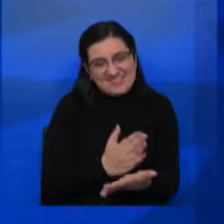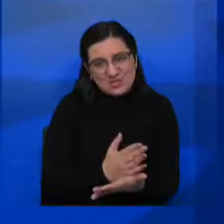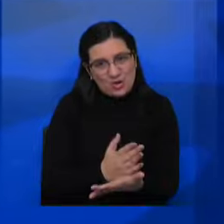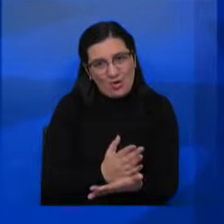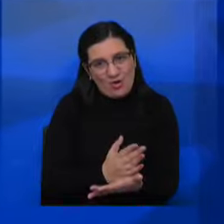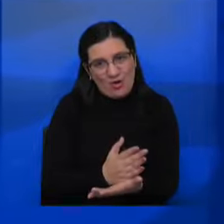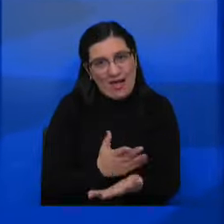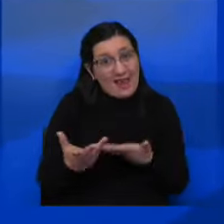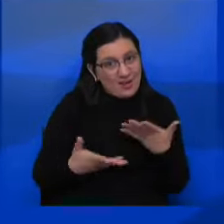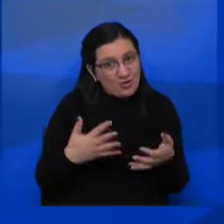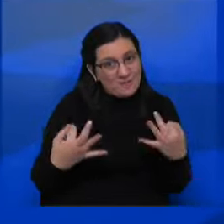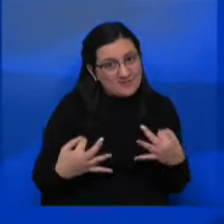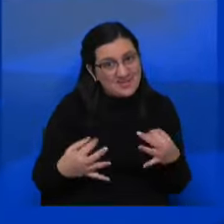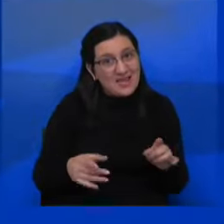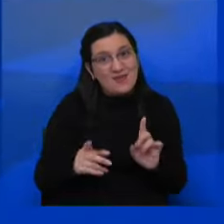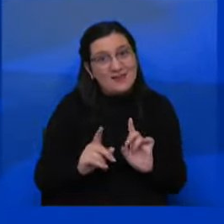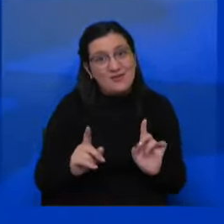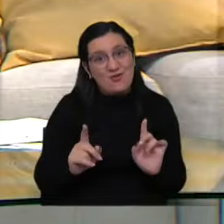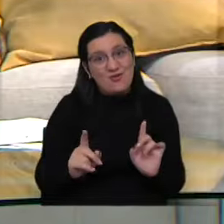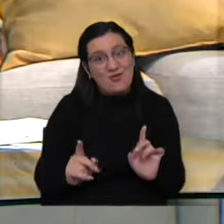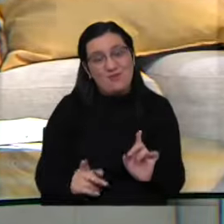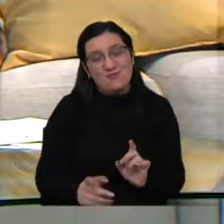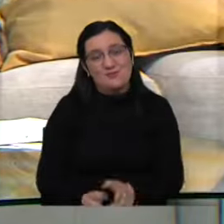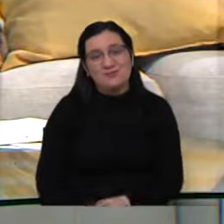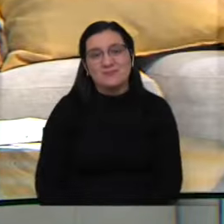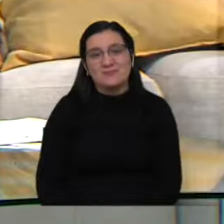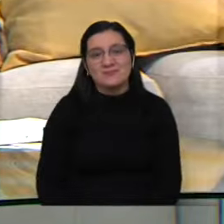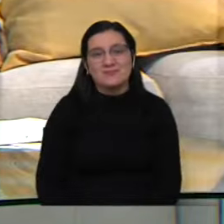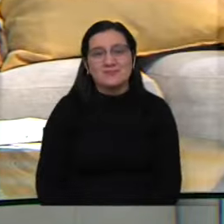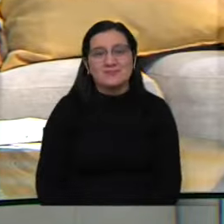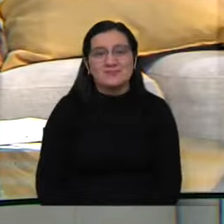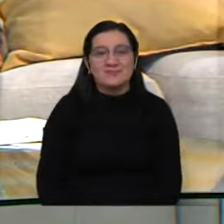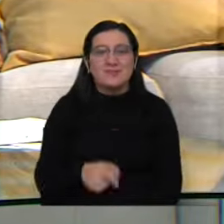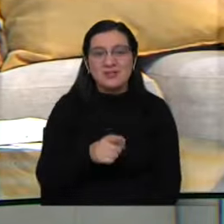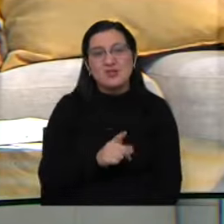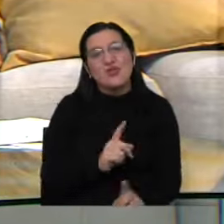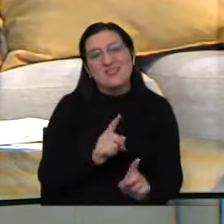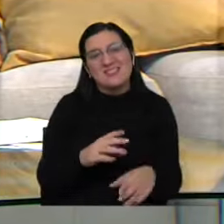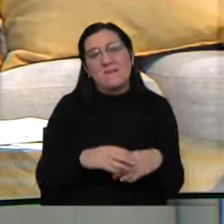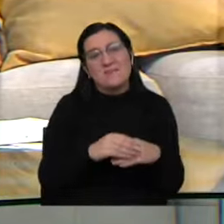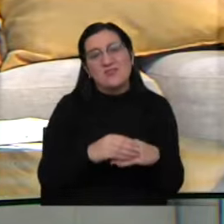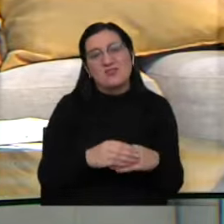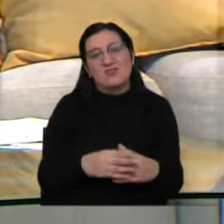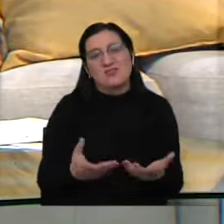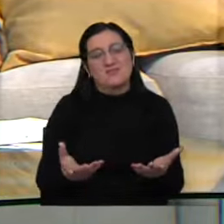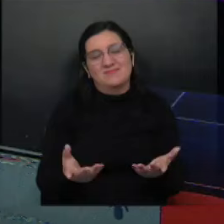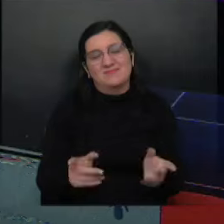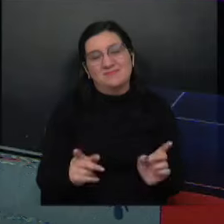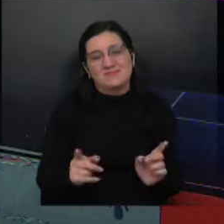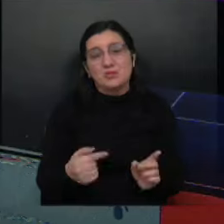derecho yo dije con derechos Bueno no pero ahí no sos amigo amig